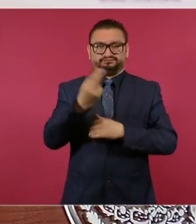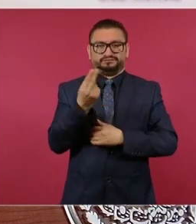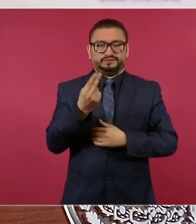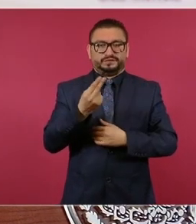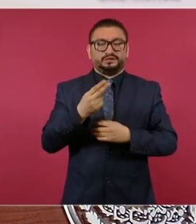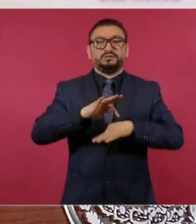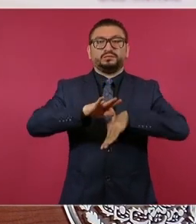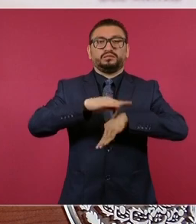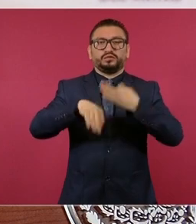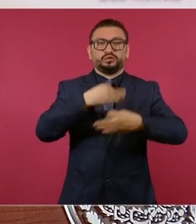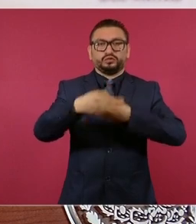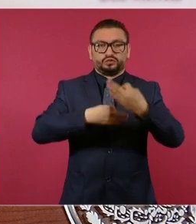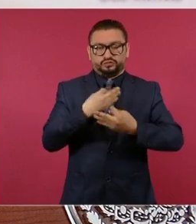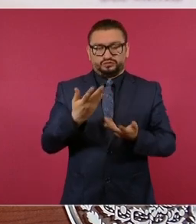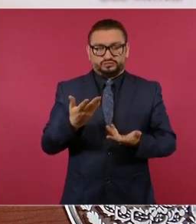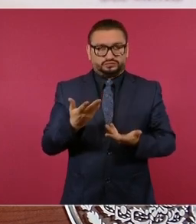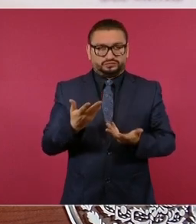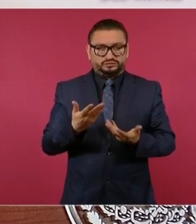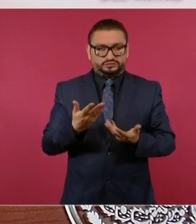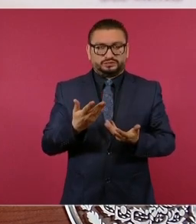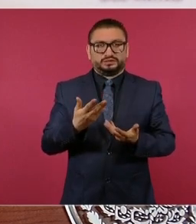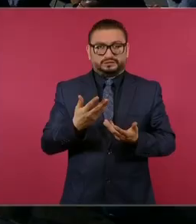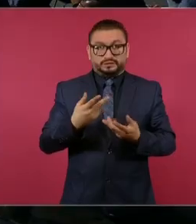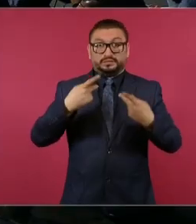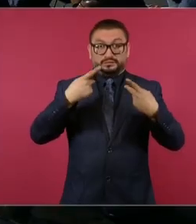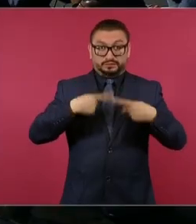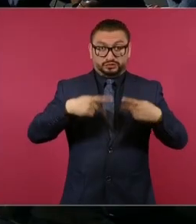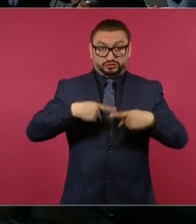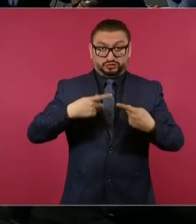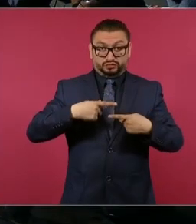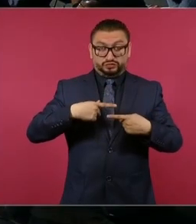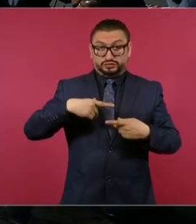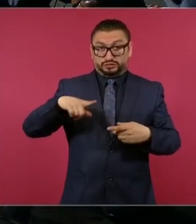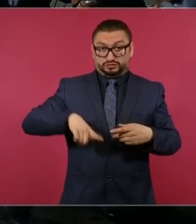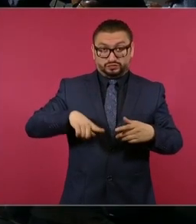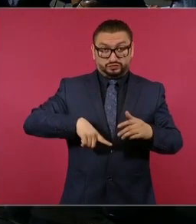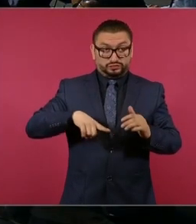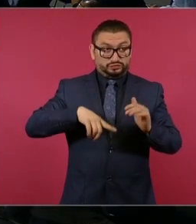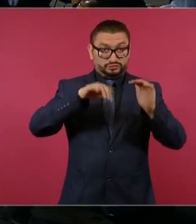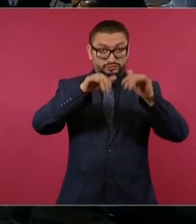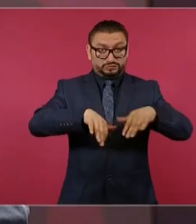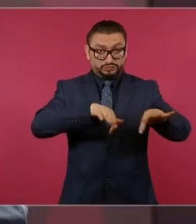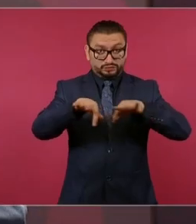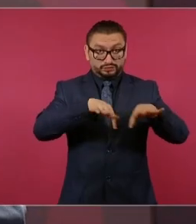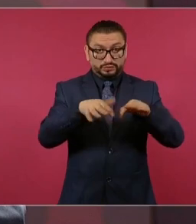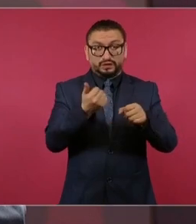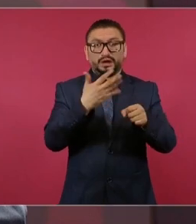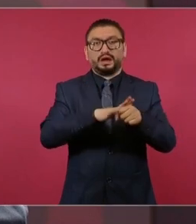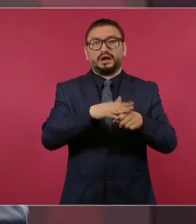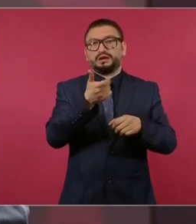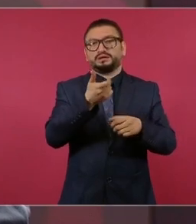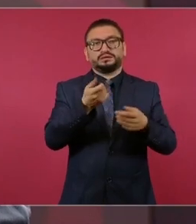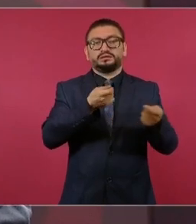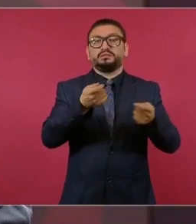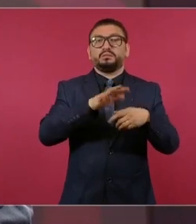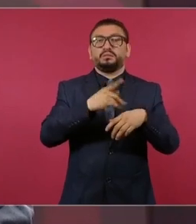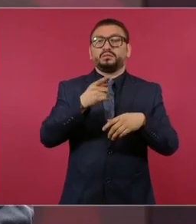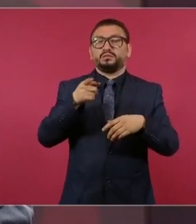Es de todos. Los funcionarios somos simplemente administradores de los dineros del pueblo.